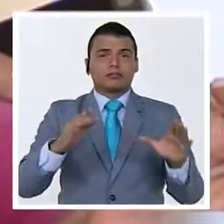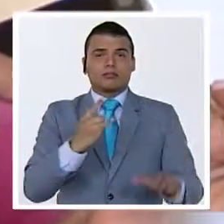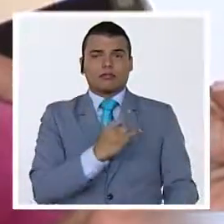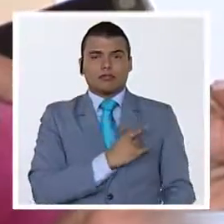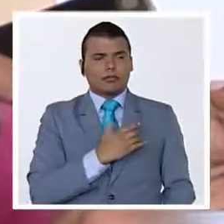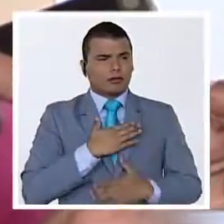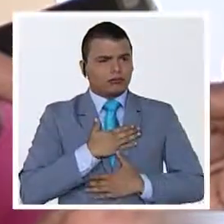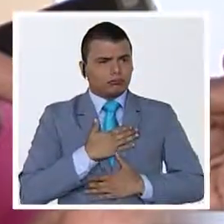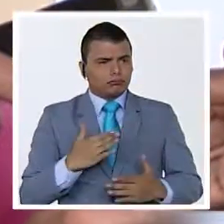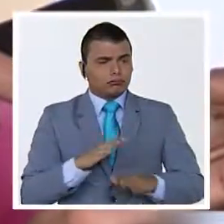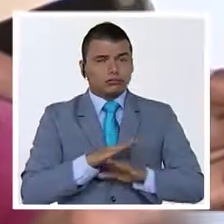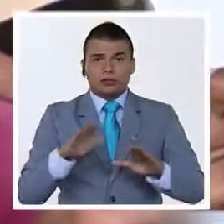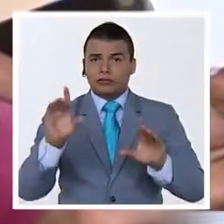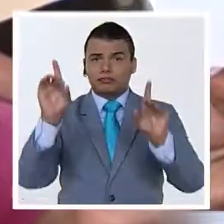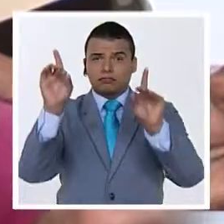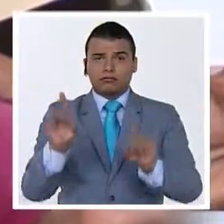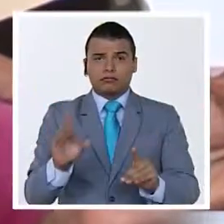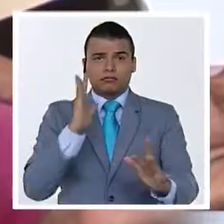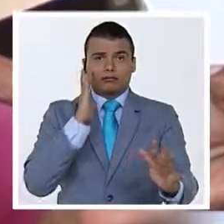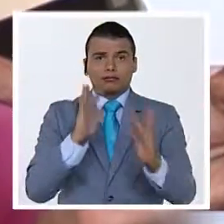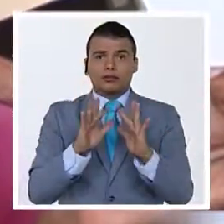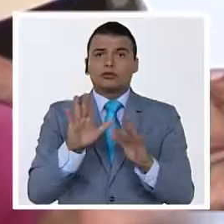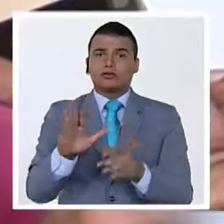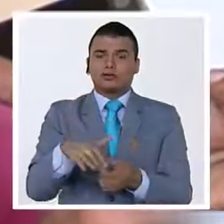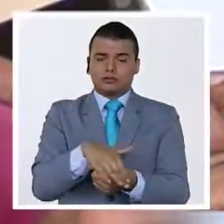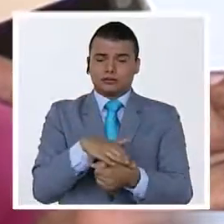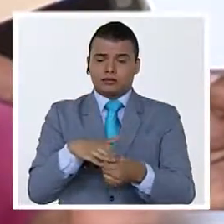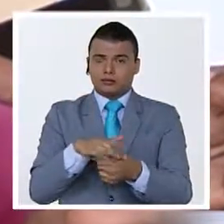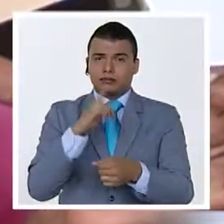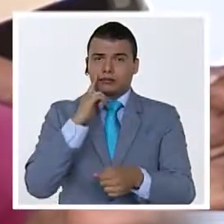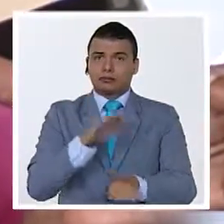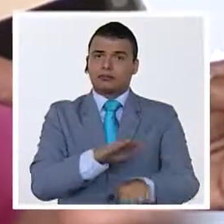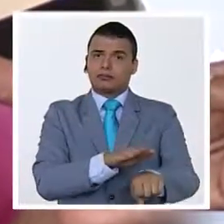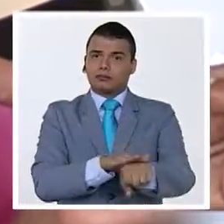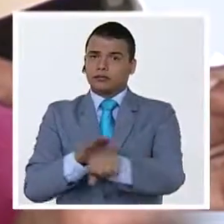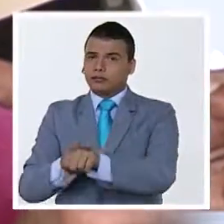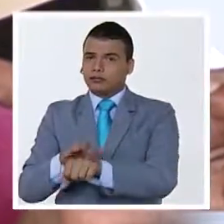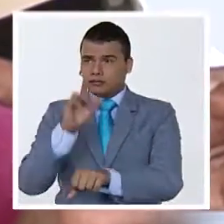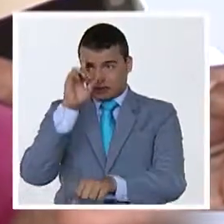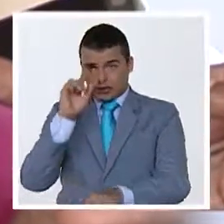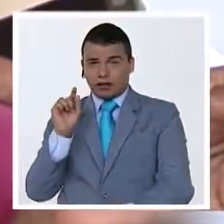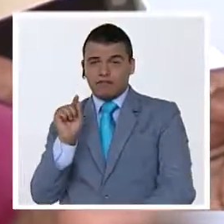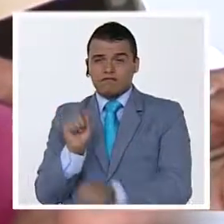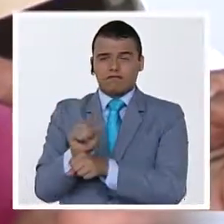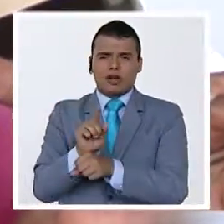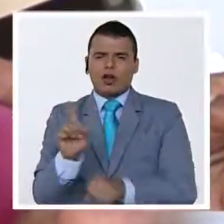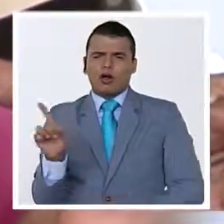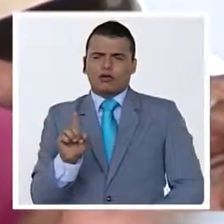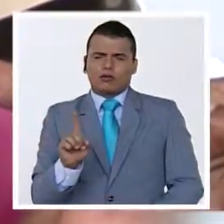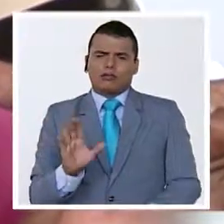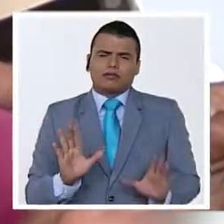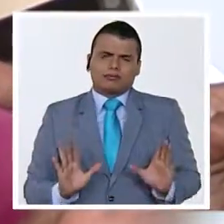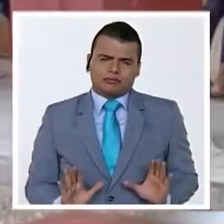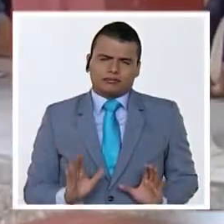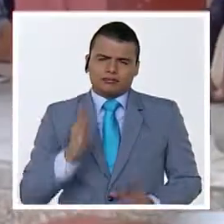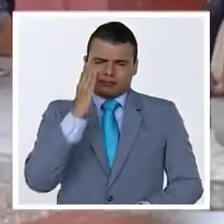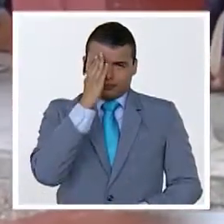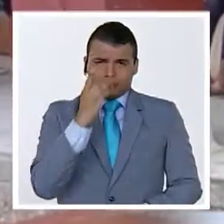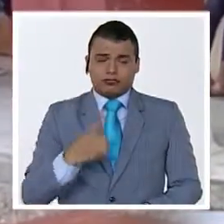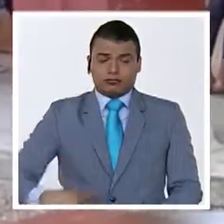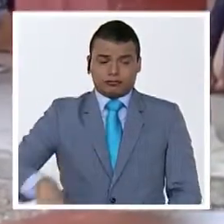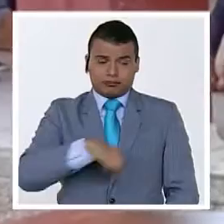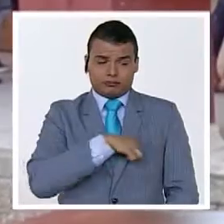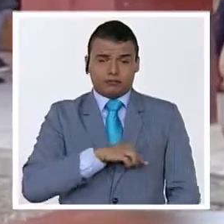decisiones que corresponde, pero repito, sin prejuzgar, porque obviamente nosotros tenemos